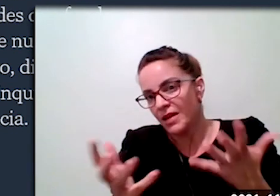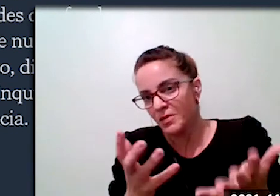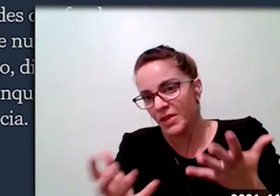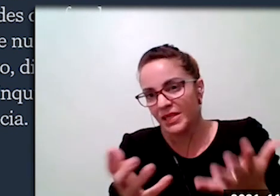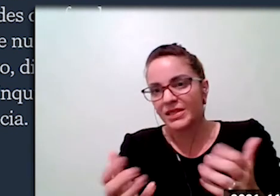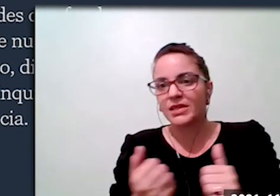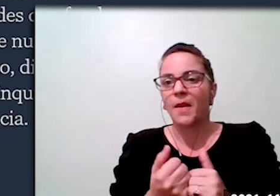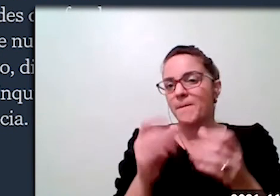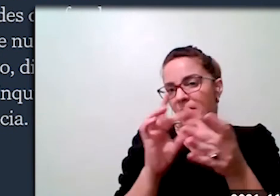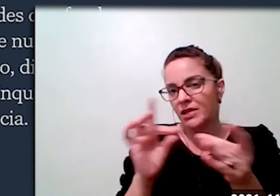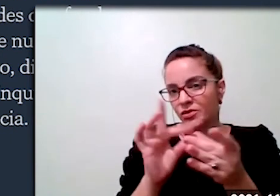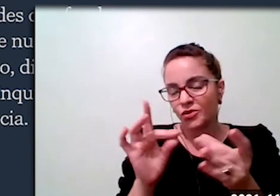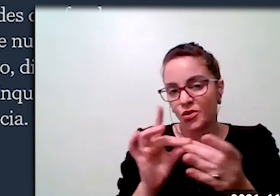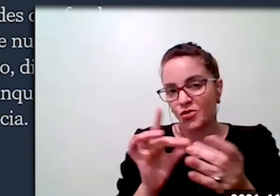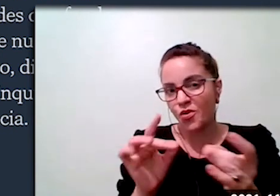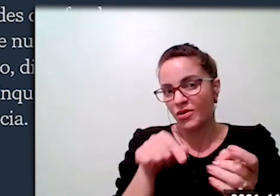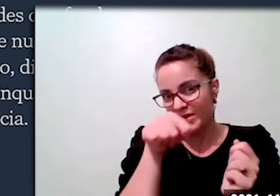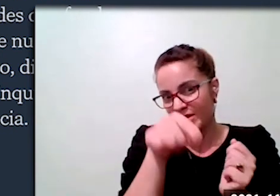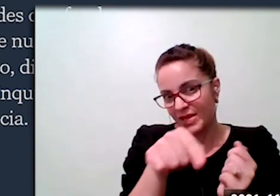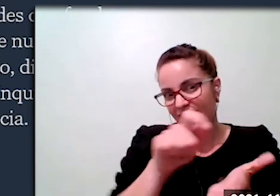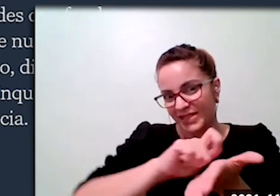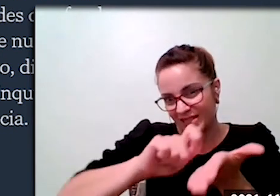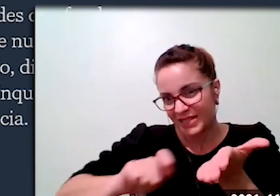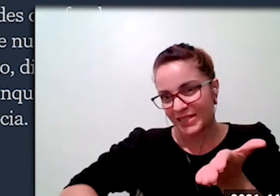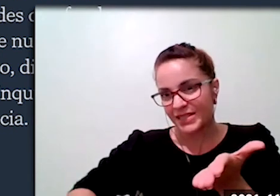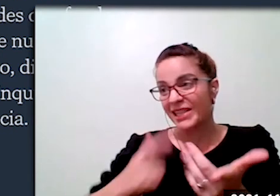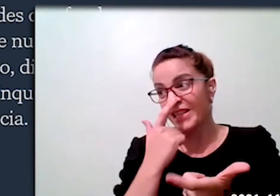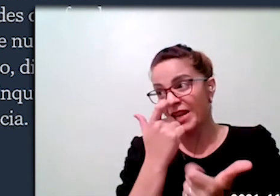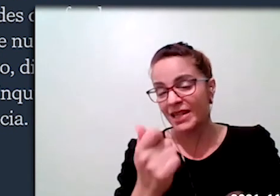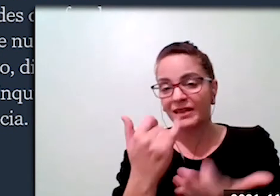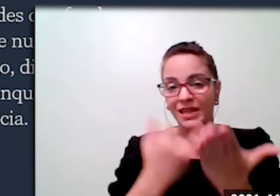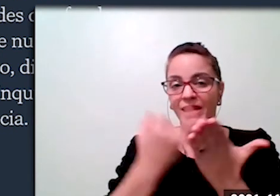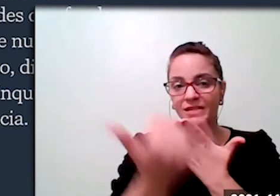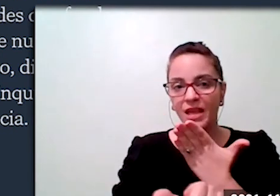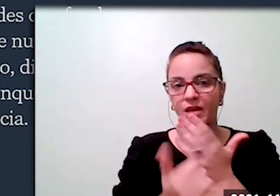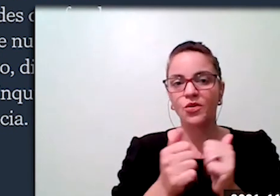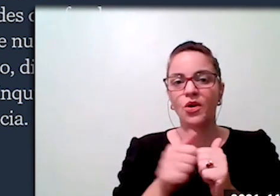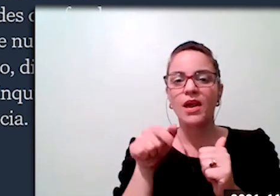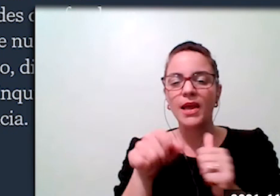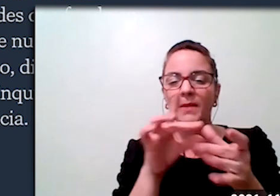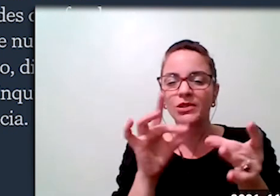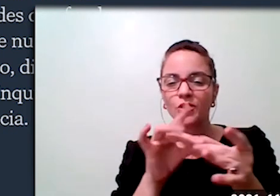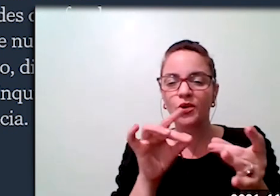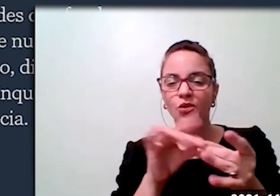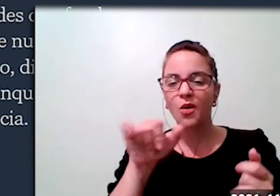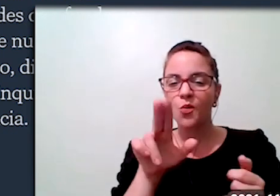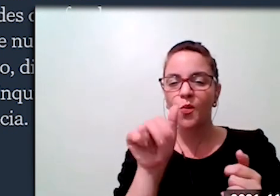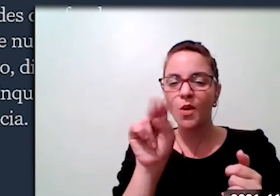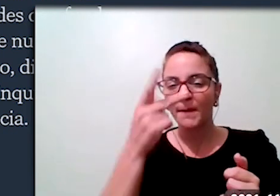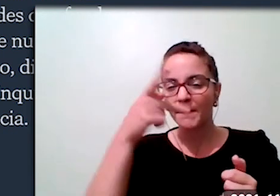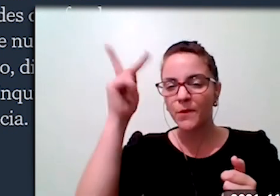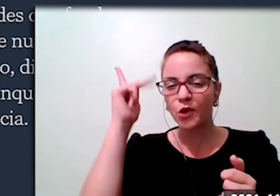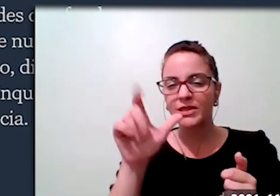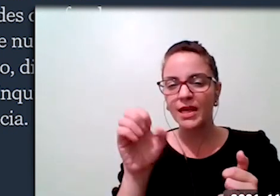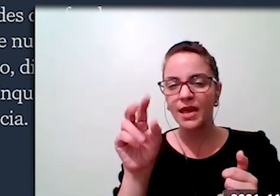Acompaña, según el ensayo, que es un ensayo interesantísimo, a Juan Ponce de León en esas ciudades que fundó